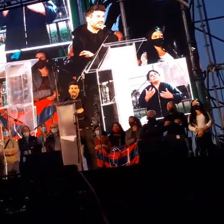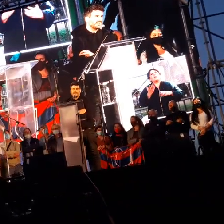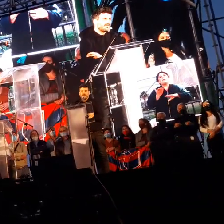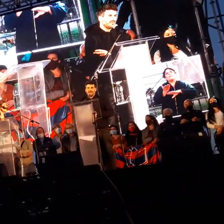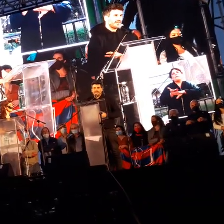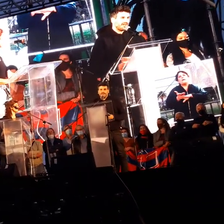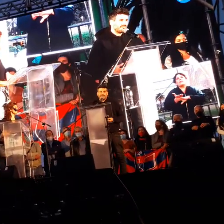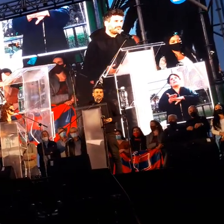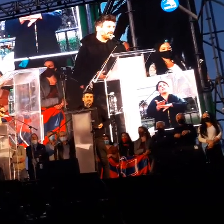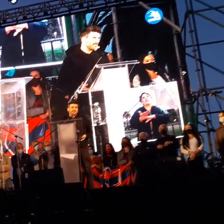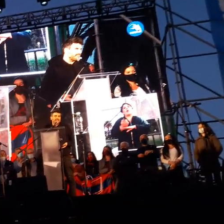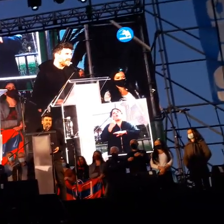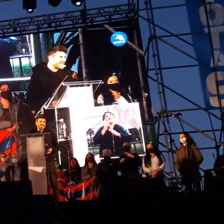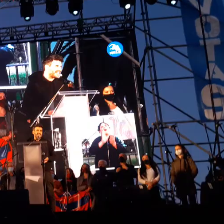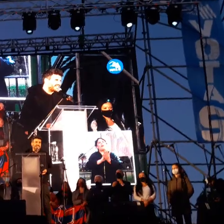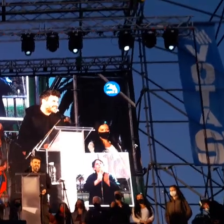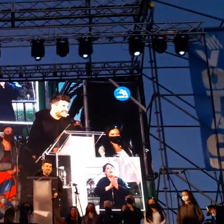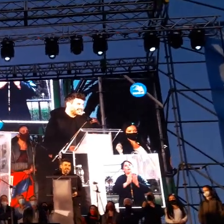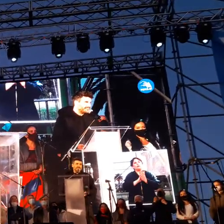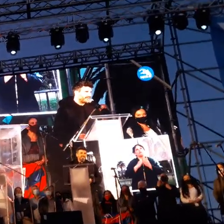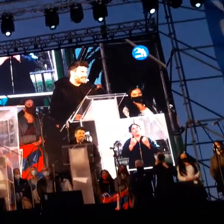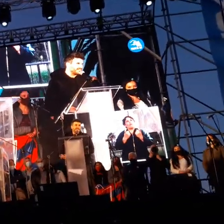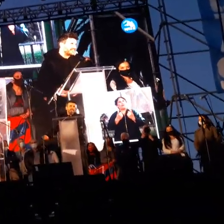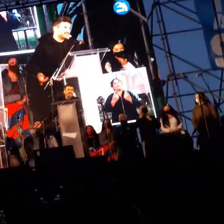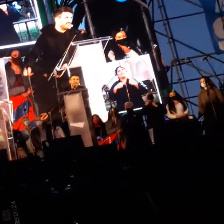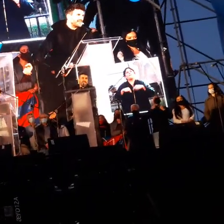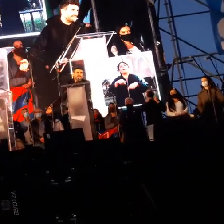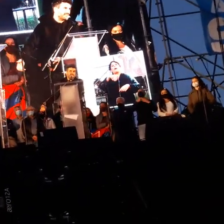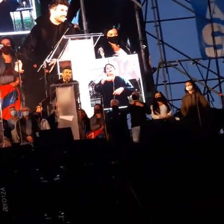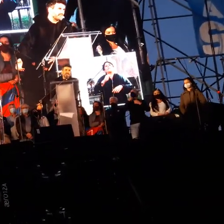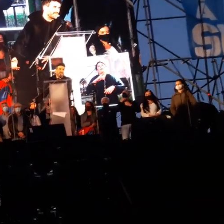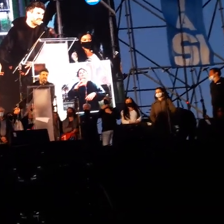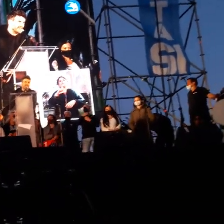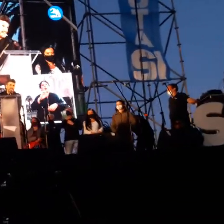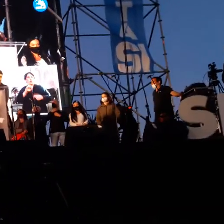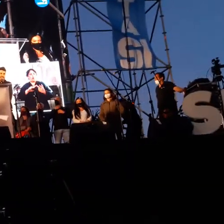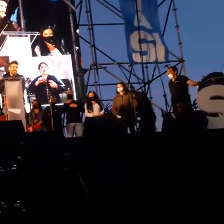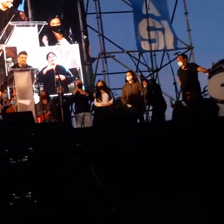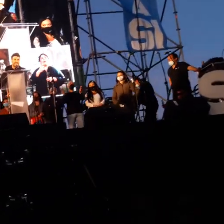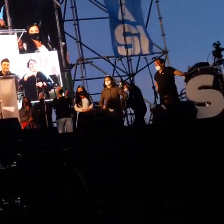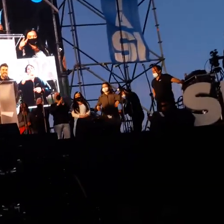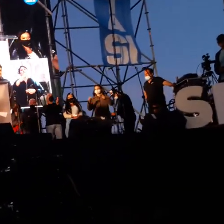pedirles un aplauso muy grande para Marcelo, Isabel y Fito que estuvieron acá